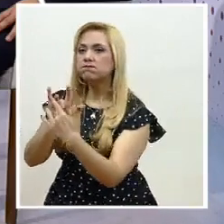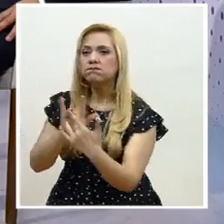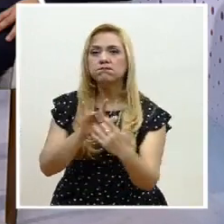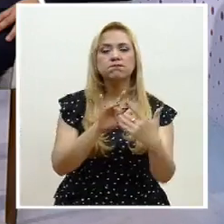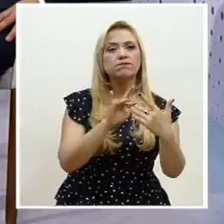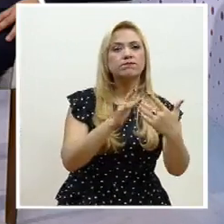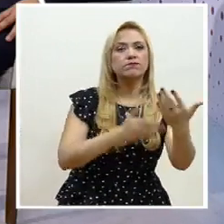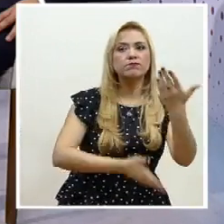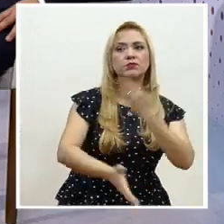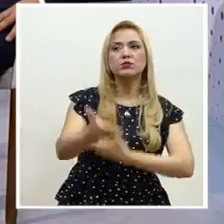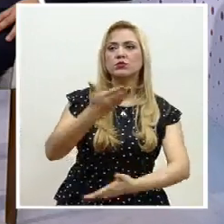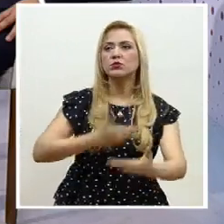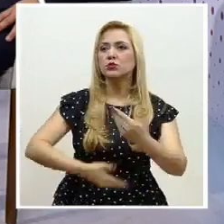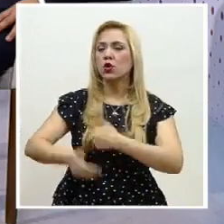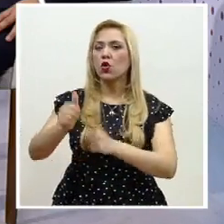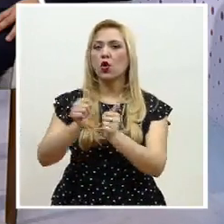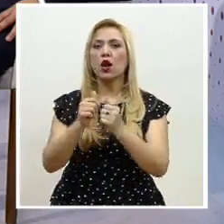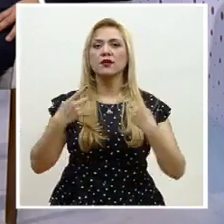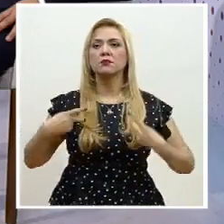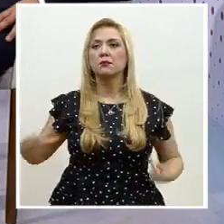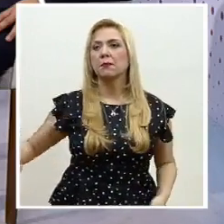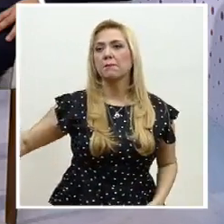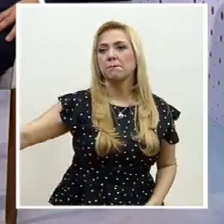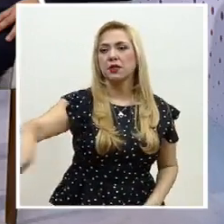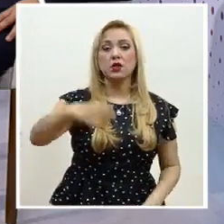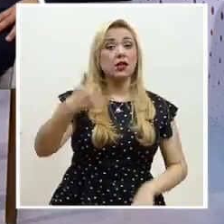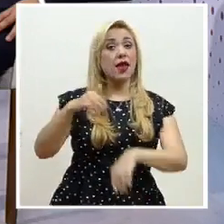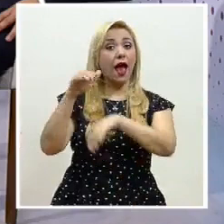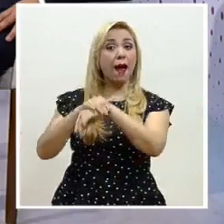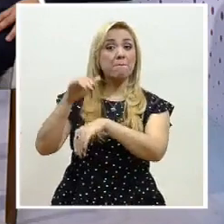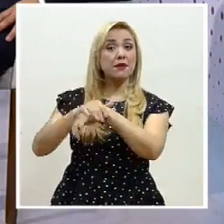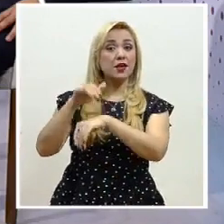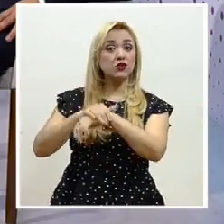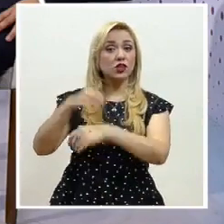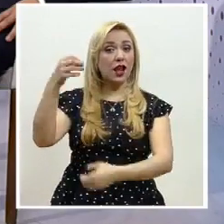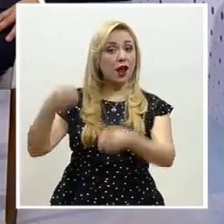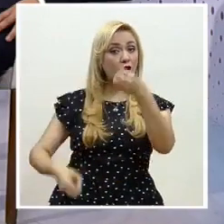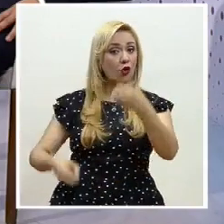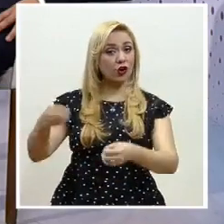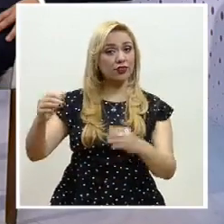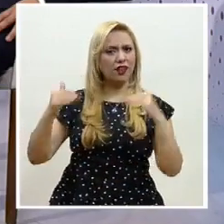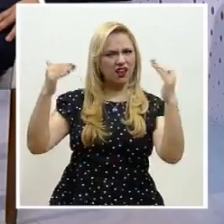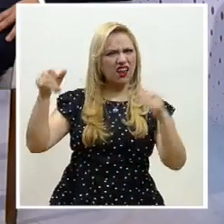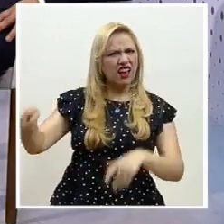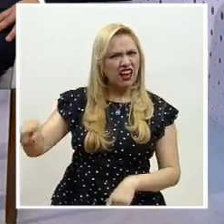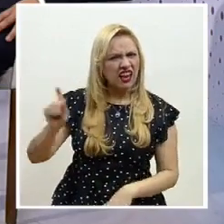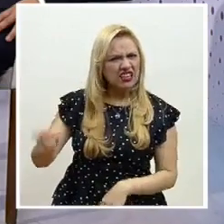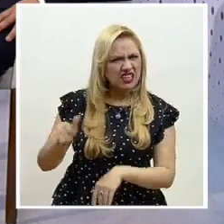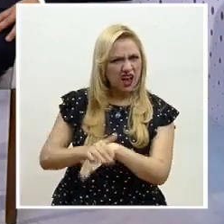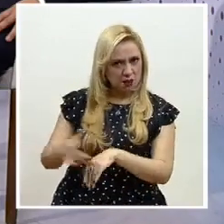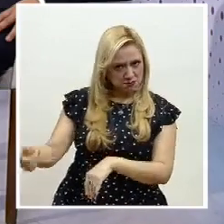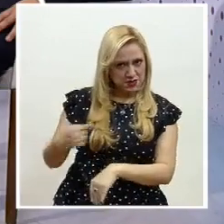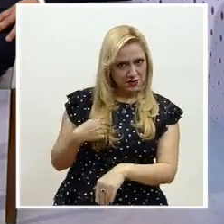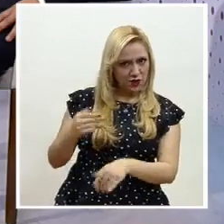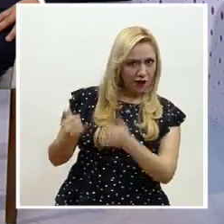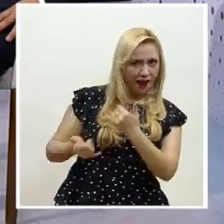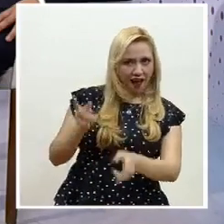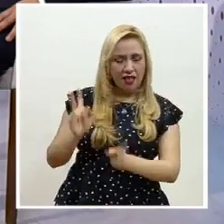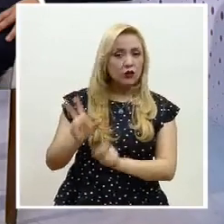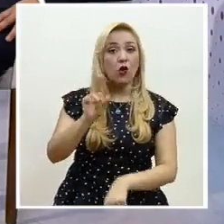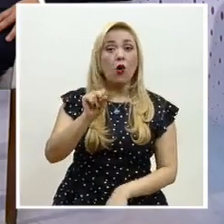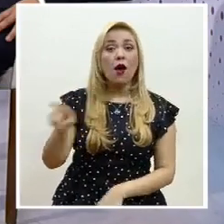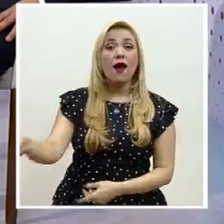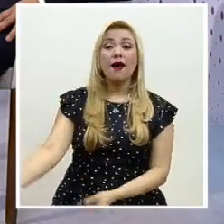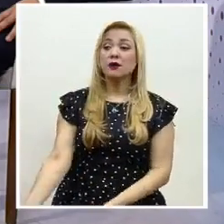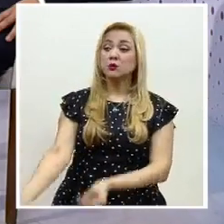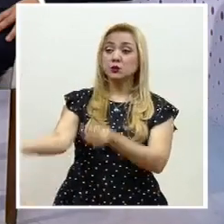vaso comunicante más allá de los amigos de la Corte, que básicamente son escritos que presentan ciudadanos? Lo presenta a través de un mecanismo procesal,